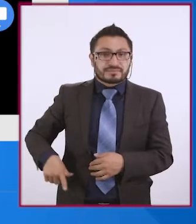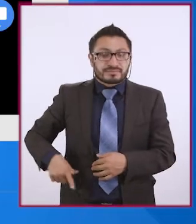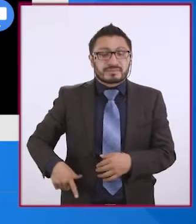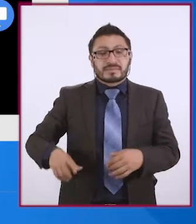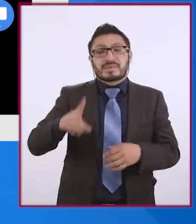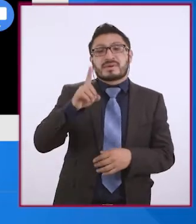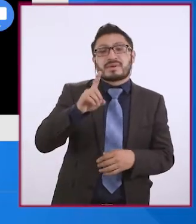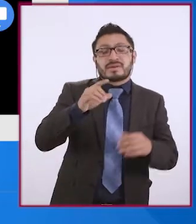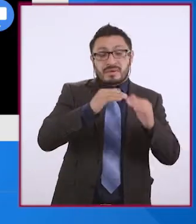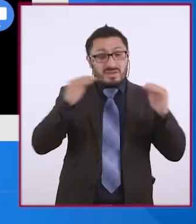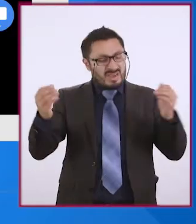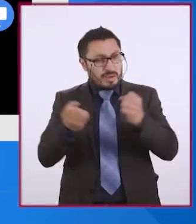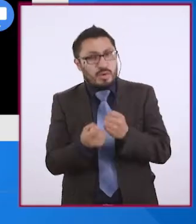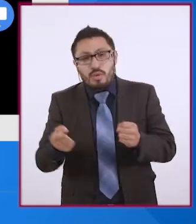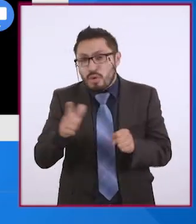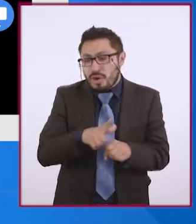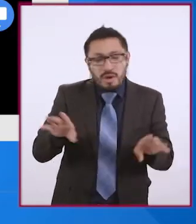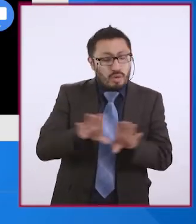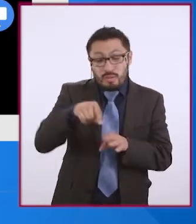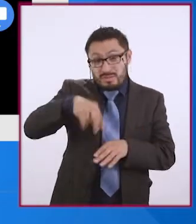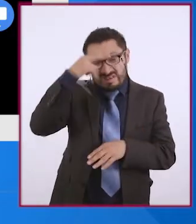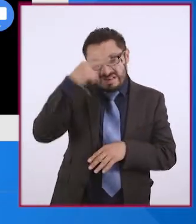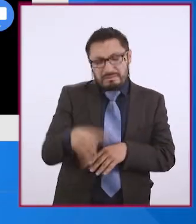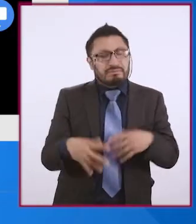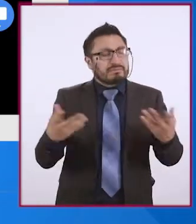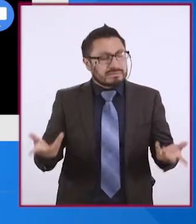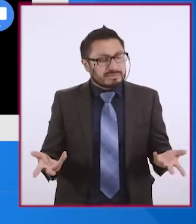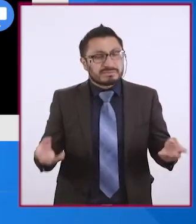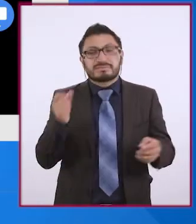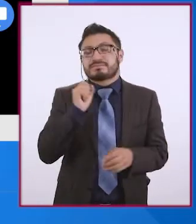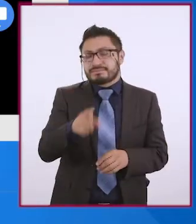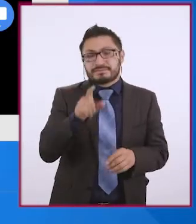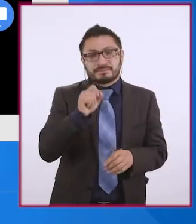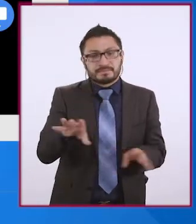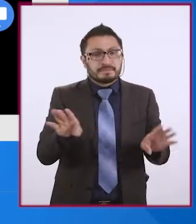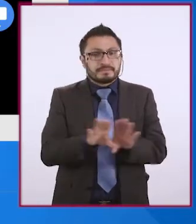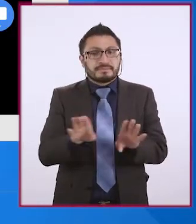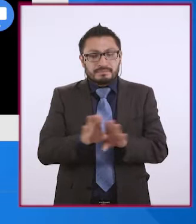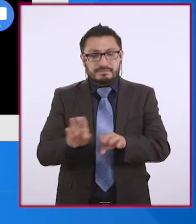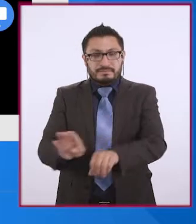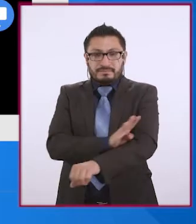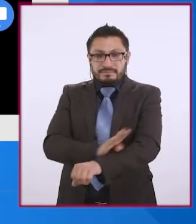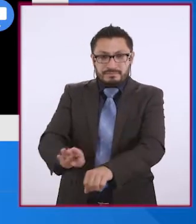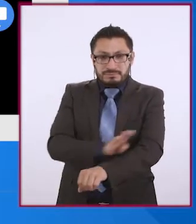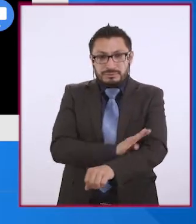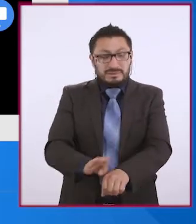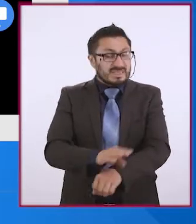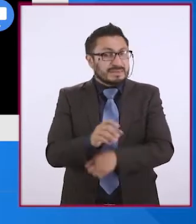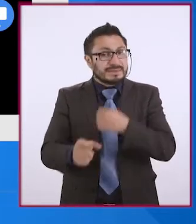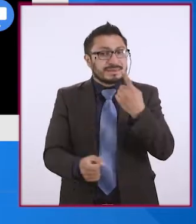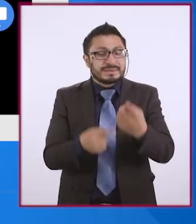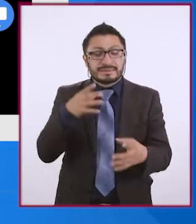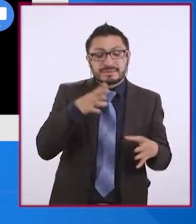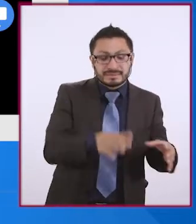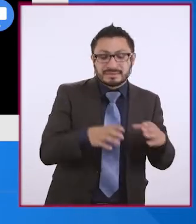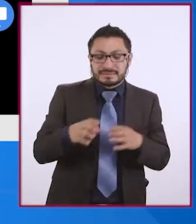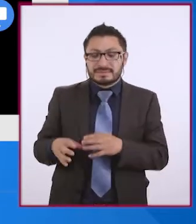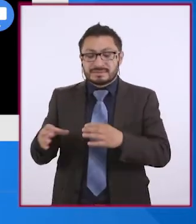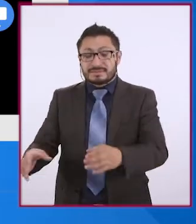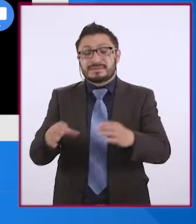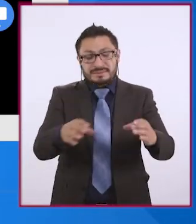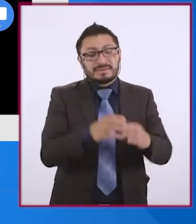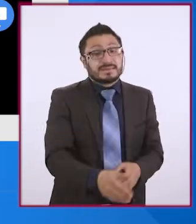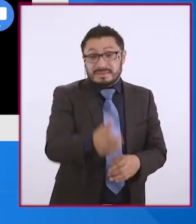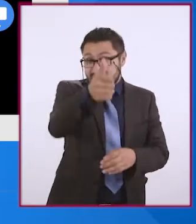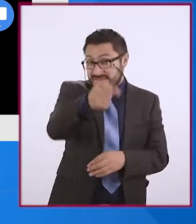democrático y social como el que tenemos en México es también favorecer a ciertos sectores. De manera